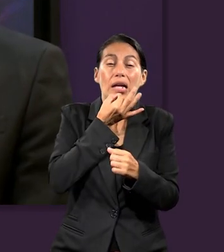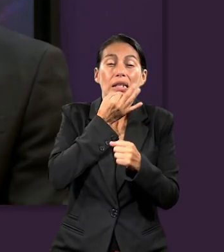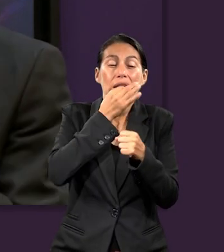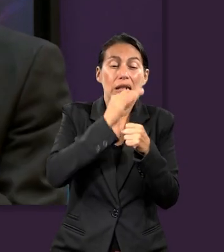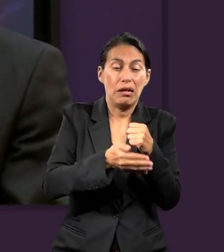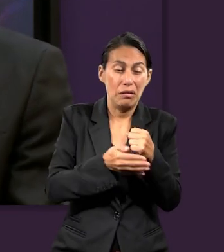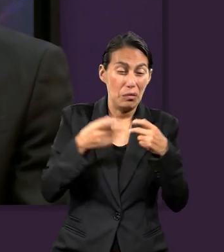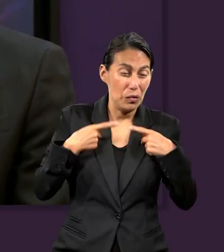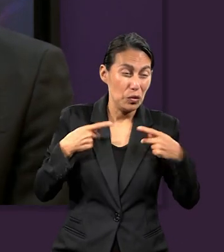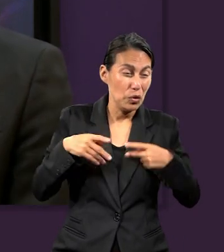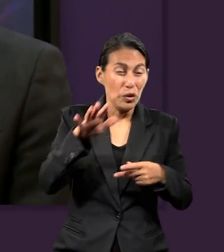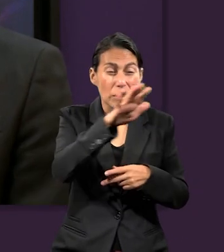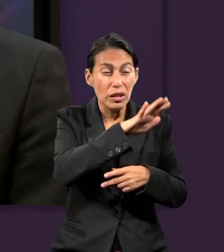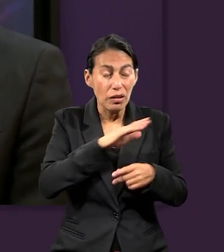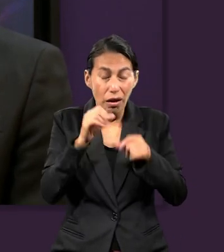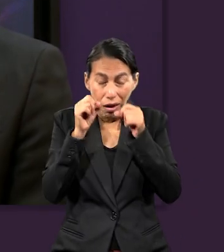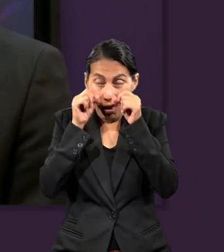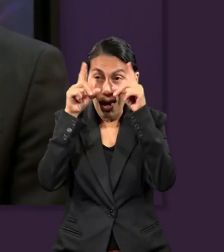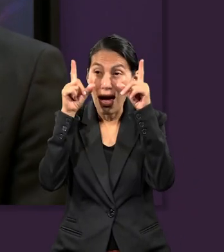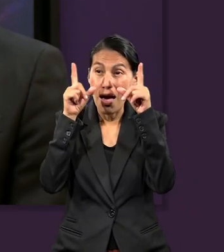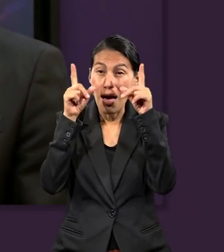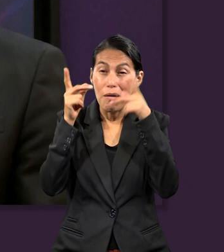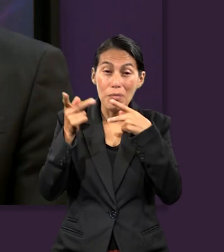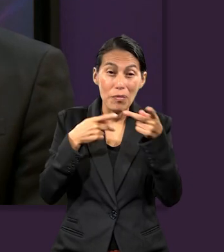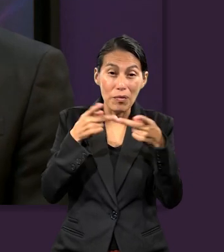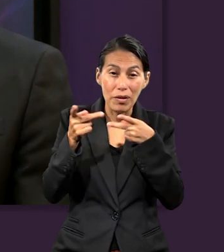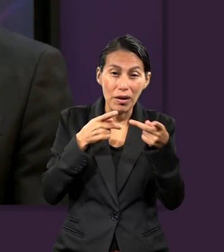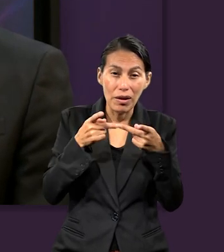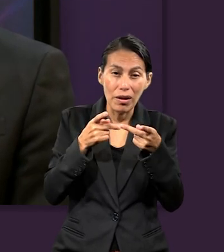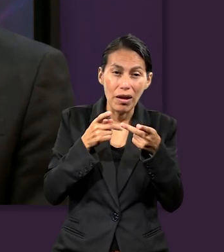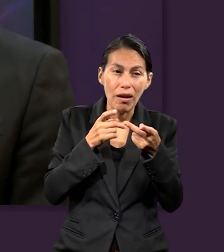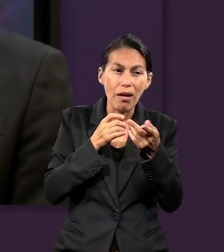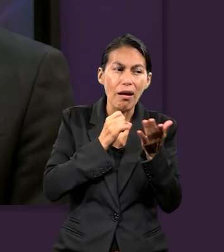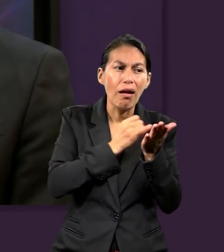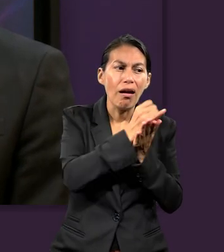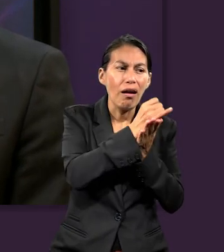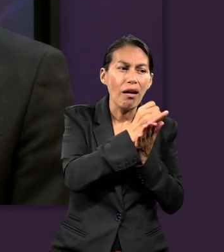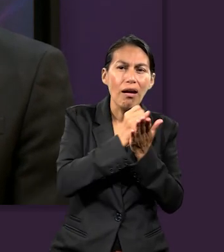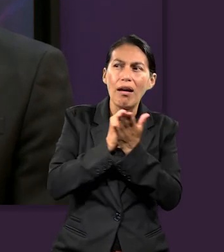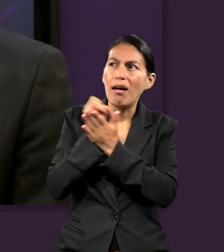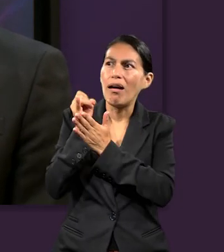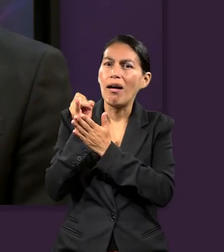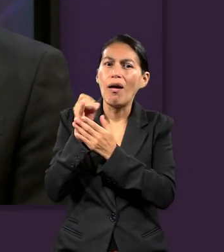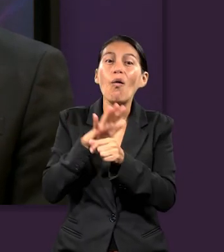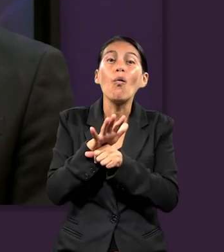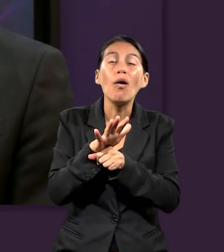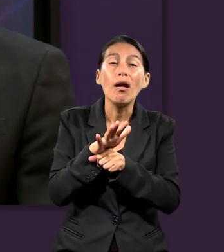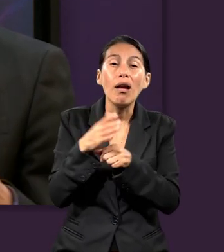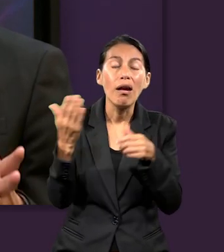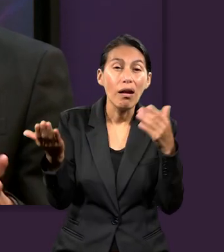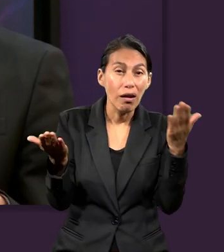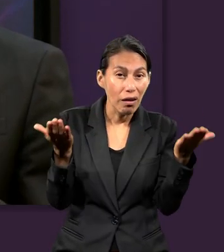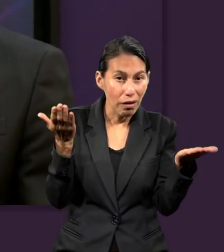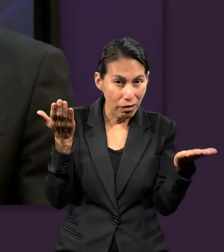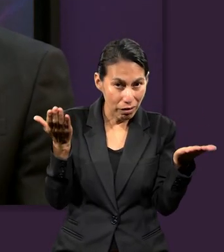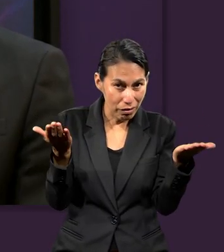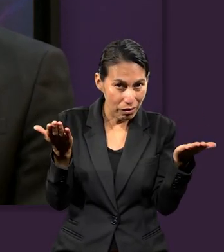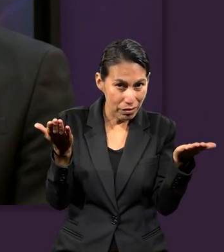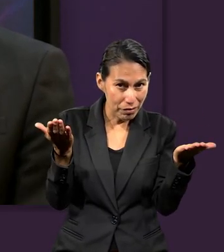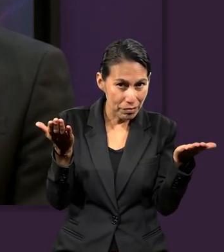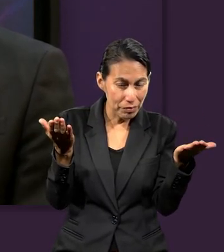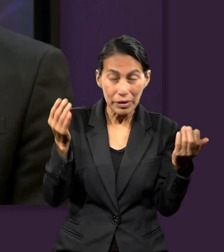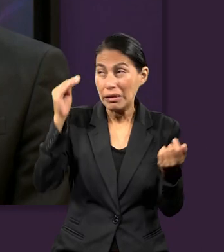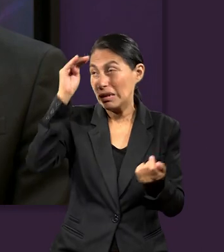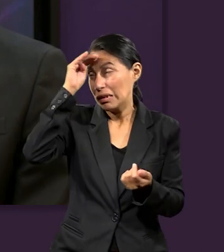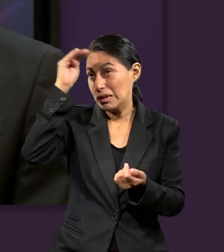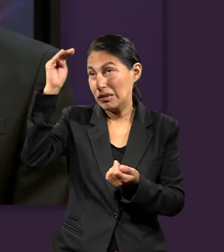el mundo tiene que prepararse tenemos que decidirnos de qué lado queremos estar y que el Señor nos ha dejado